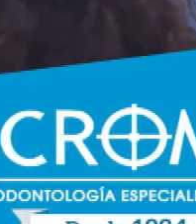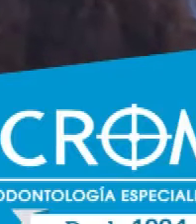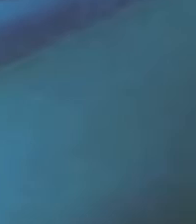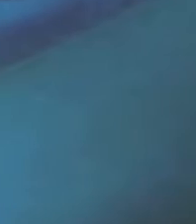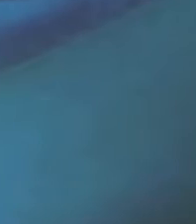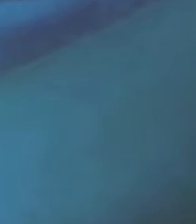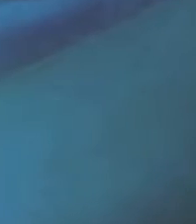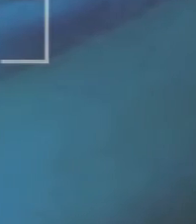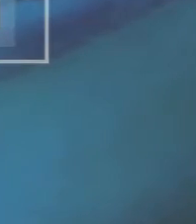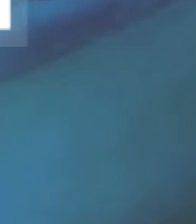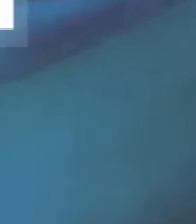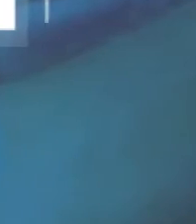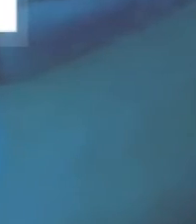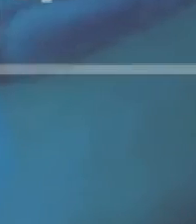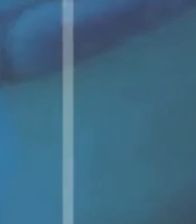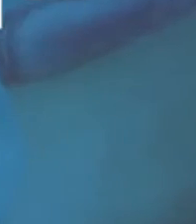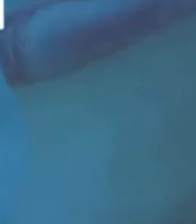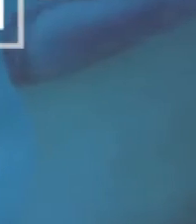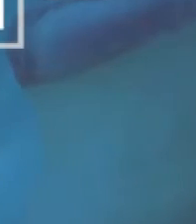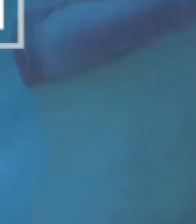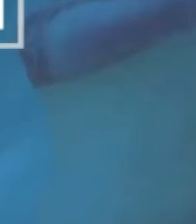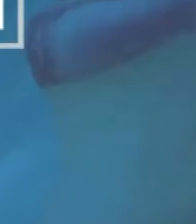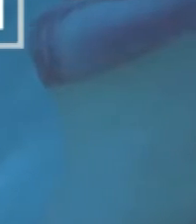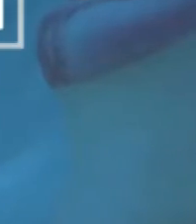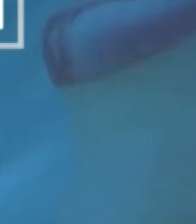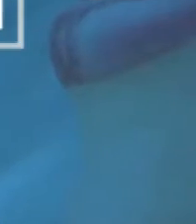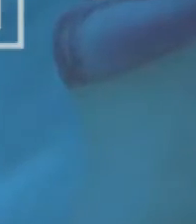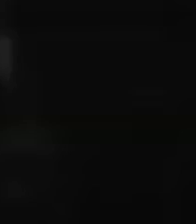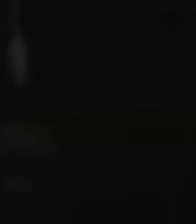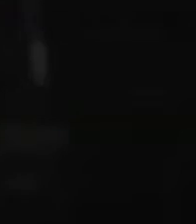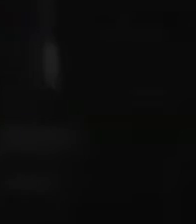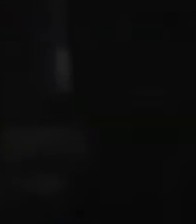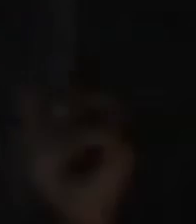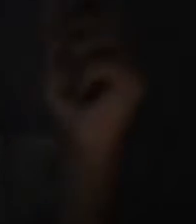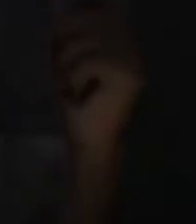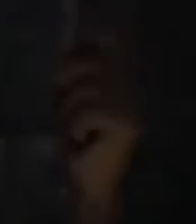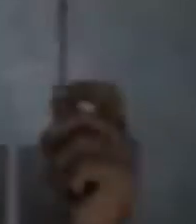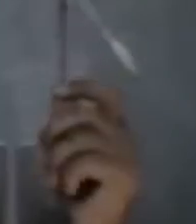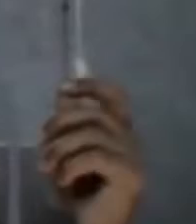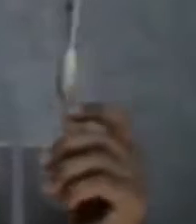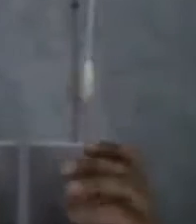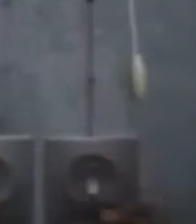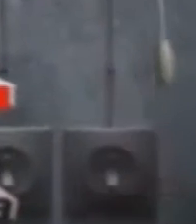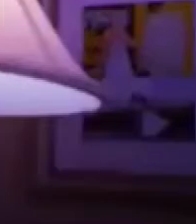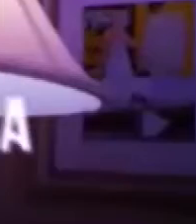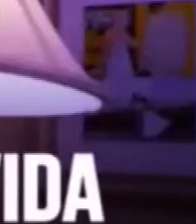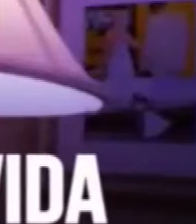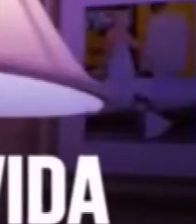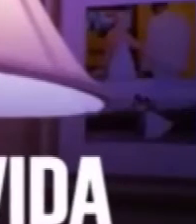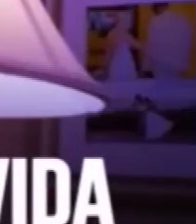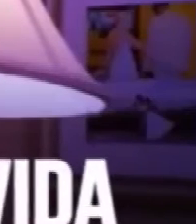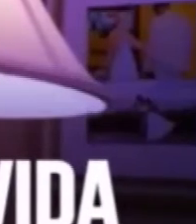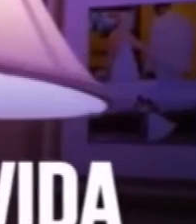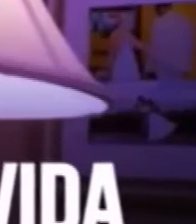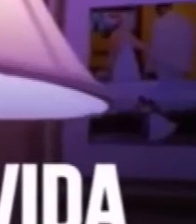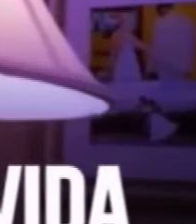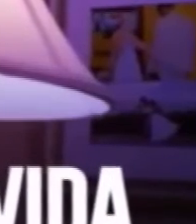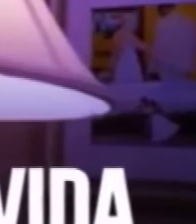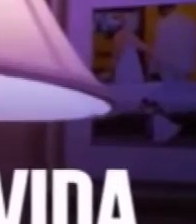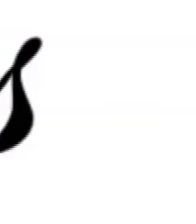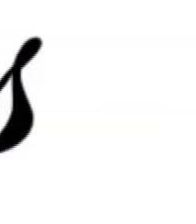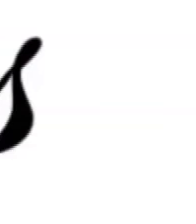Chrome, odontología especializada. Visita chrome.com.co. Electrofer, ilumina